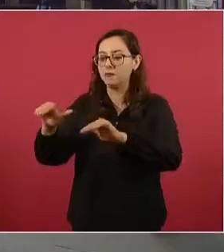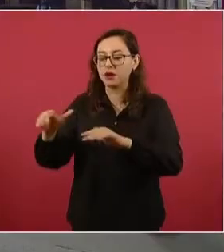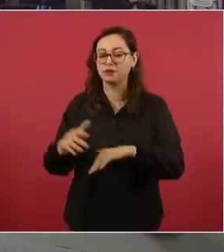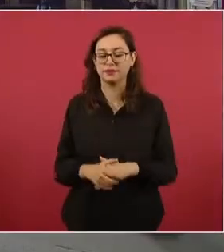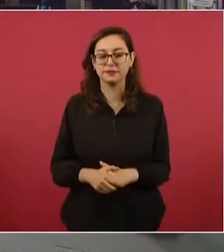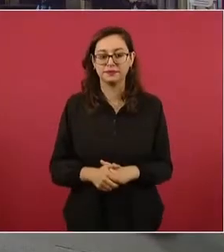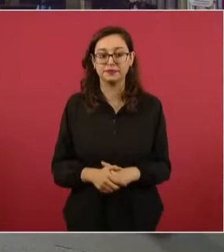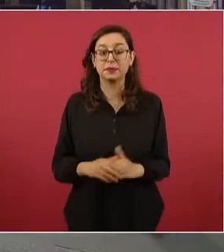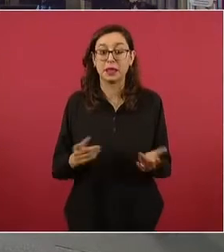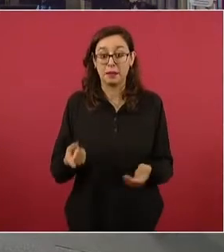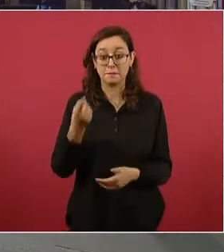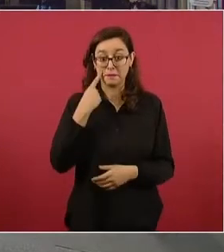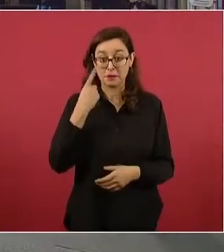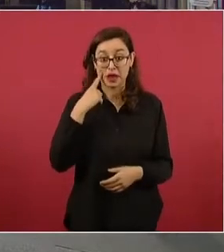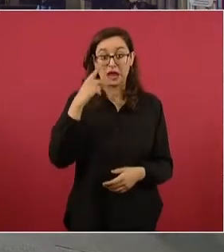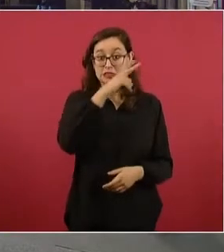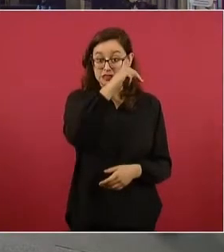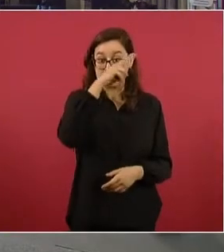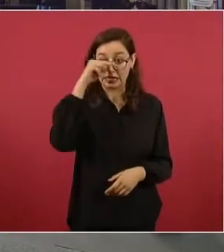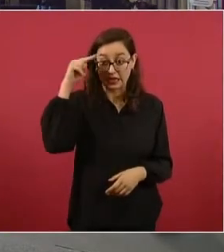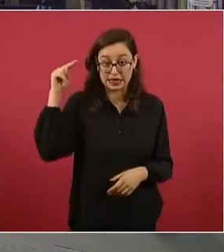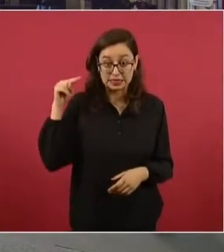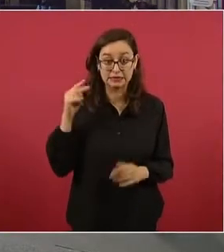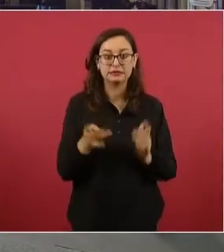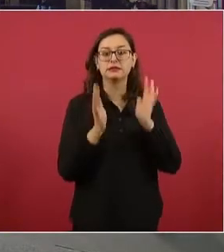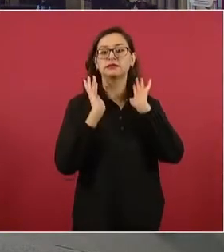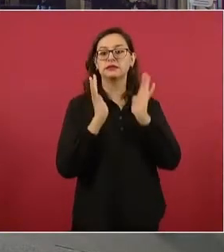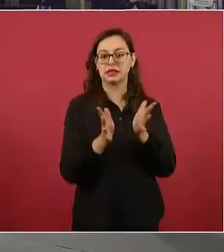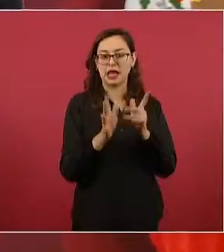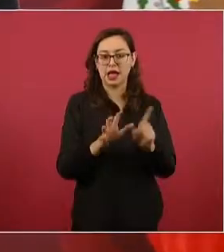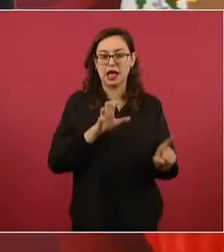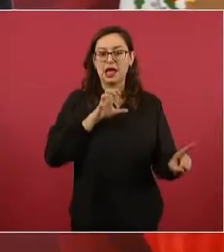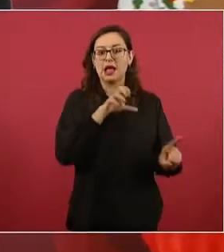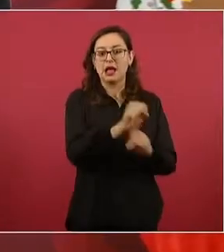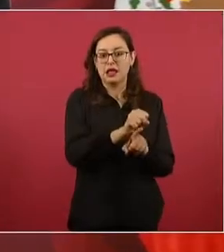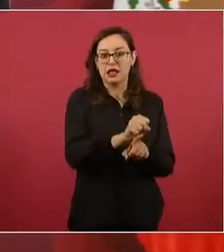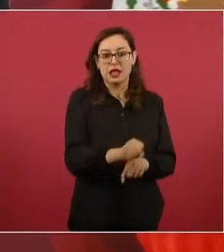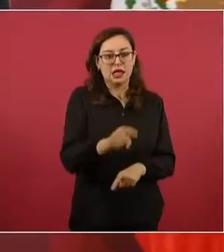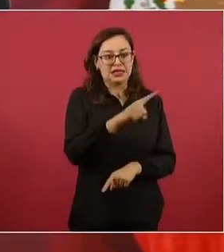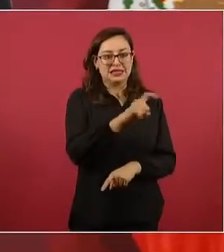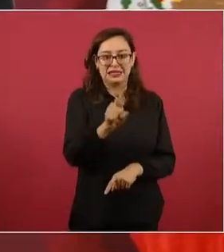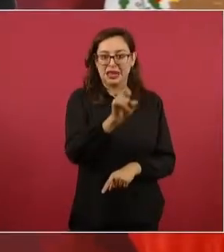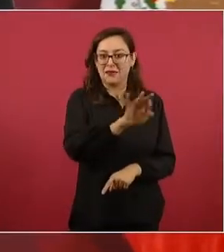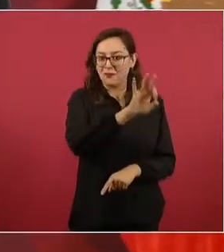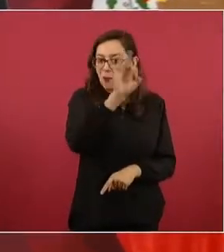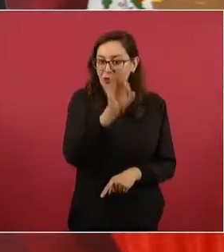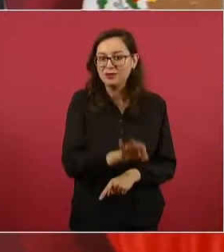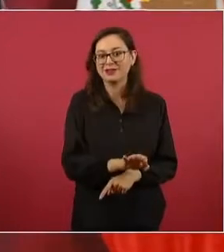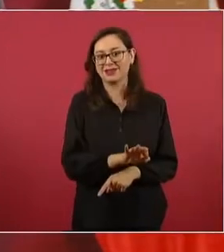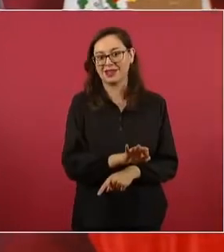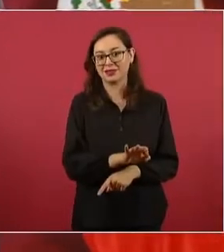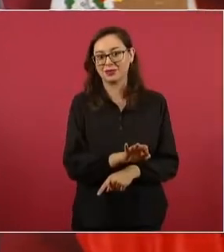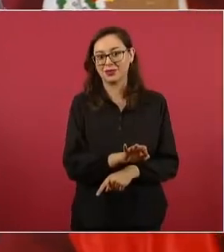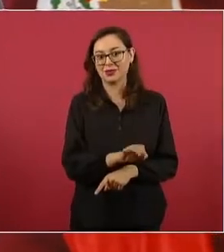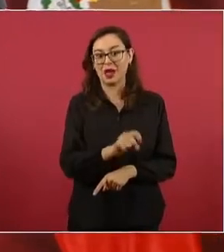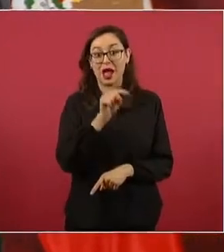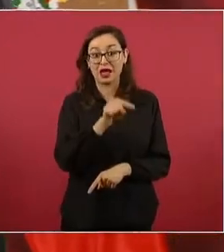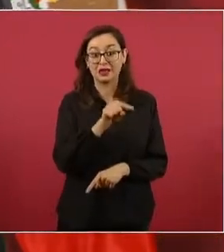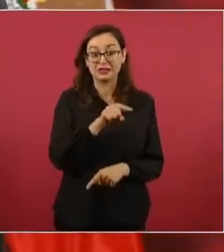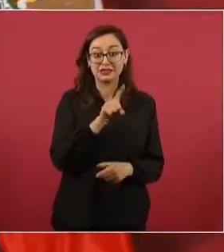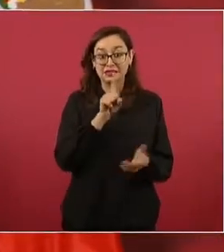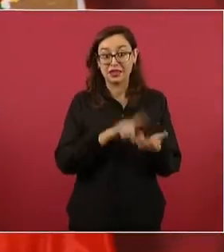Ya tenemos casi el 100%, porque ahí está el doctor Navarro y es el estado modelo.